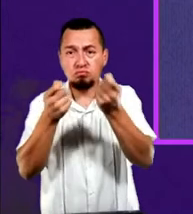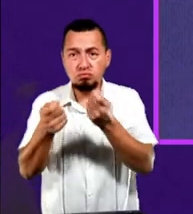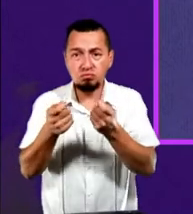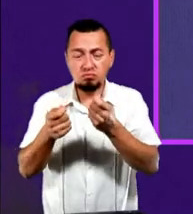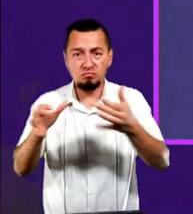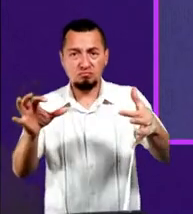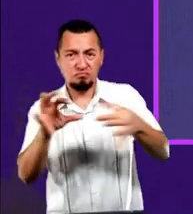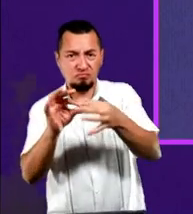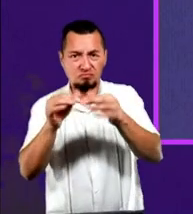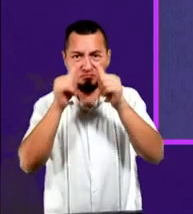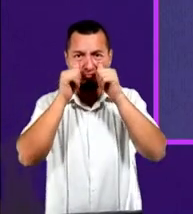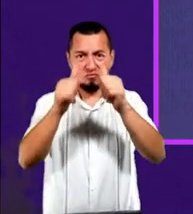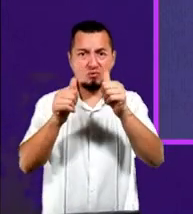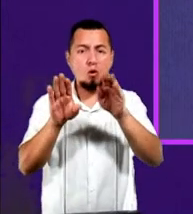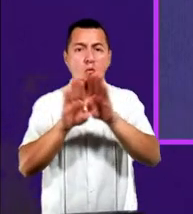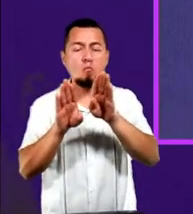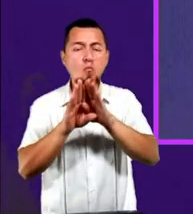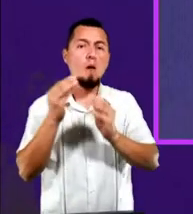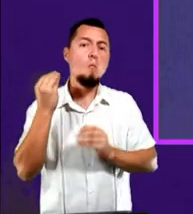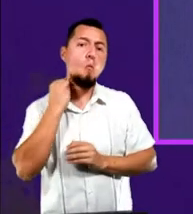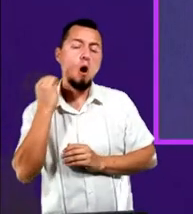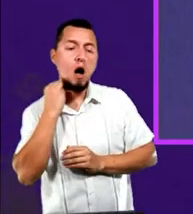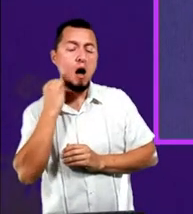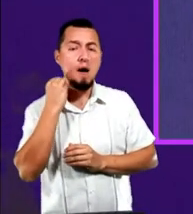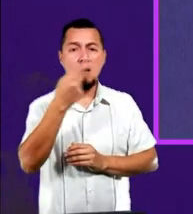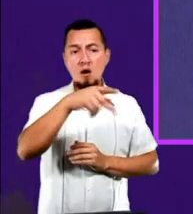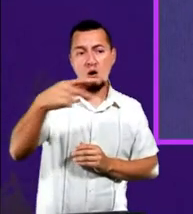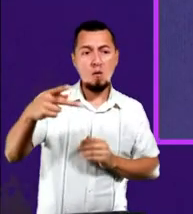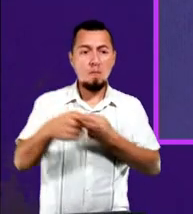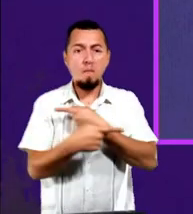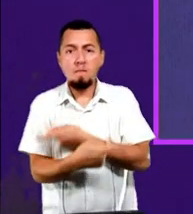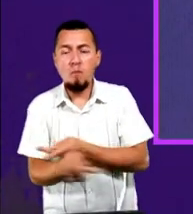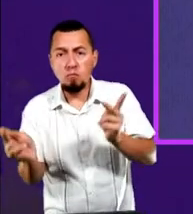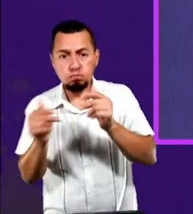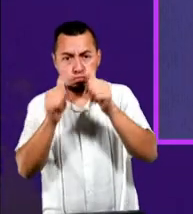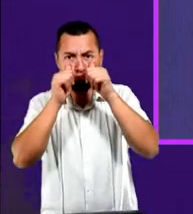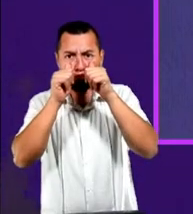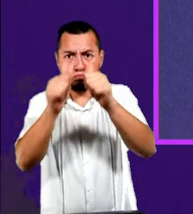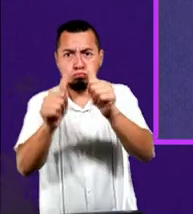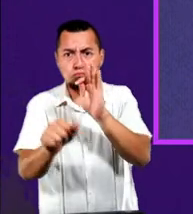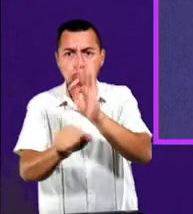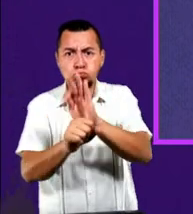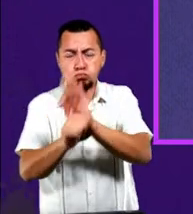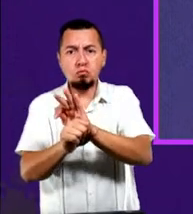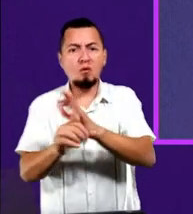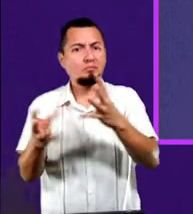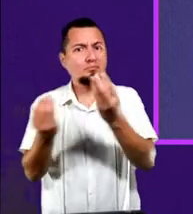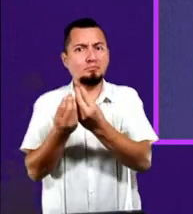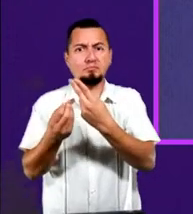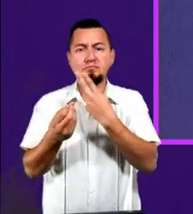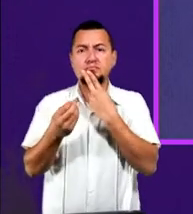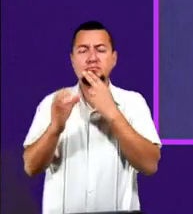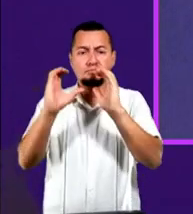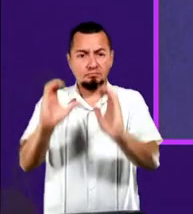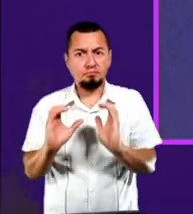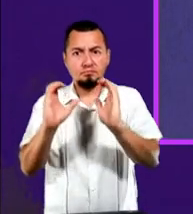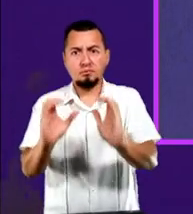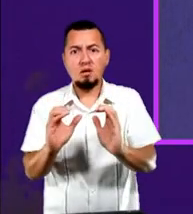pobres, que era lo que serían hoy defensores de oficio, y también la